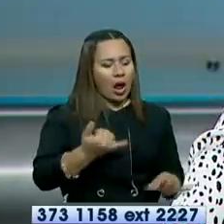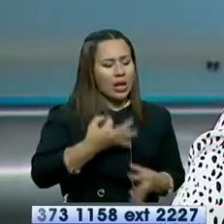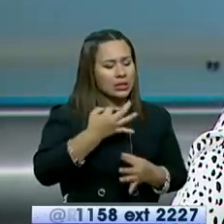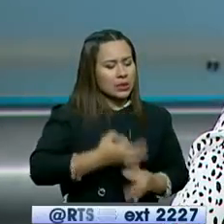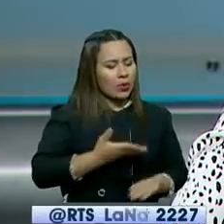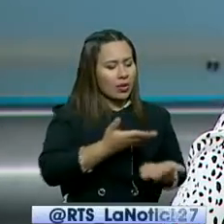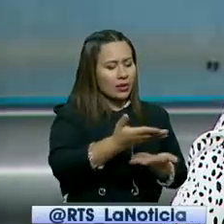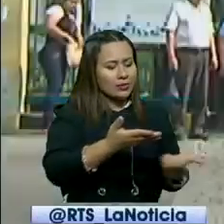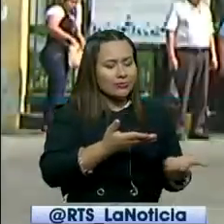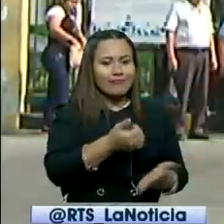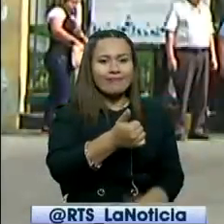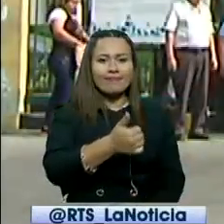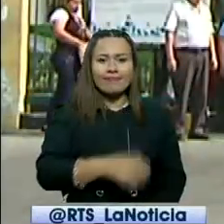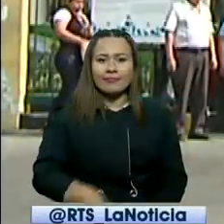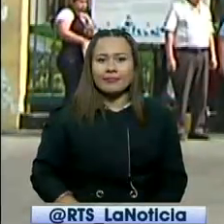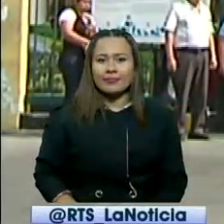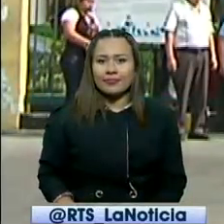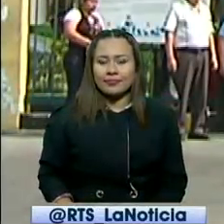garantizada.